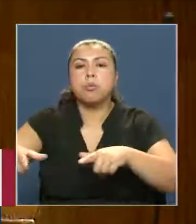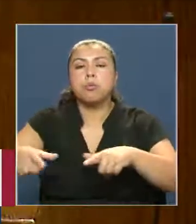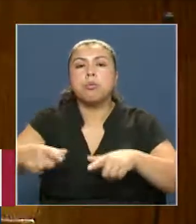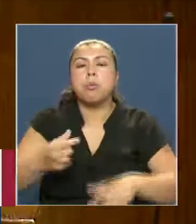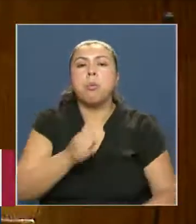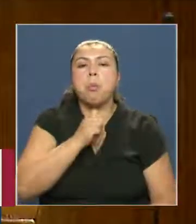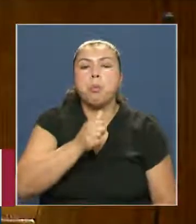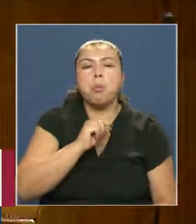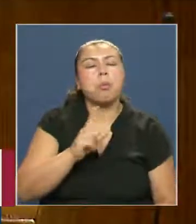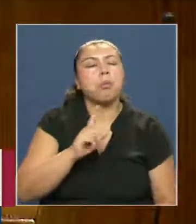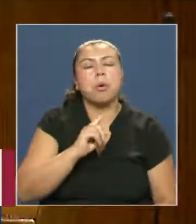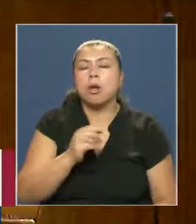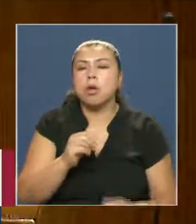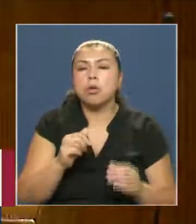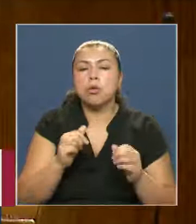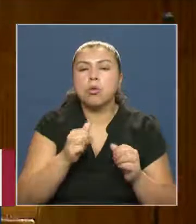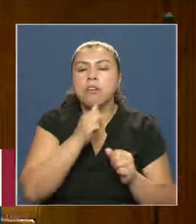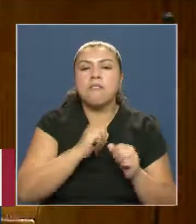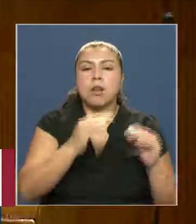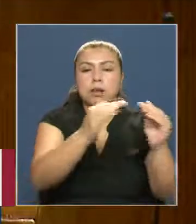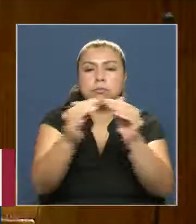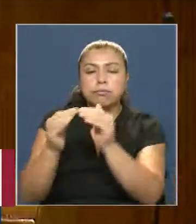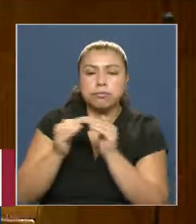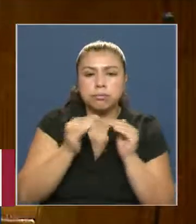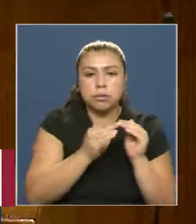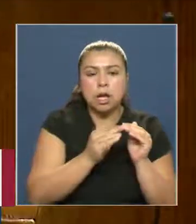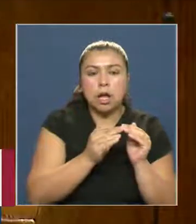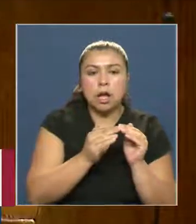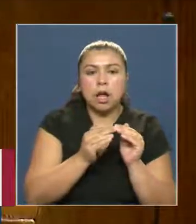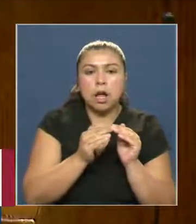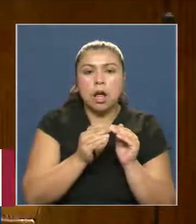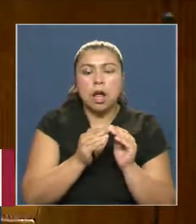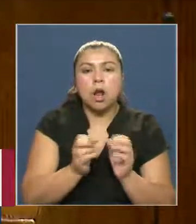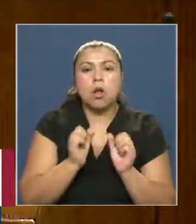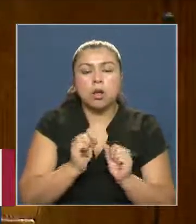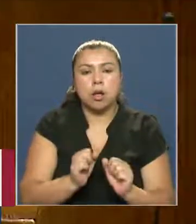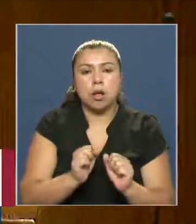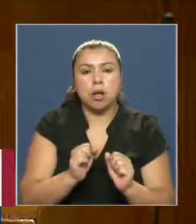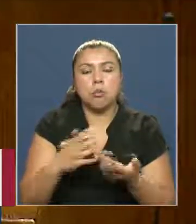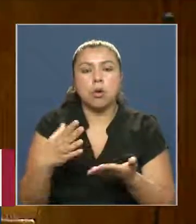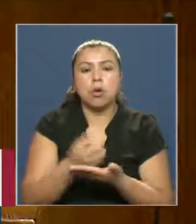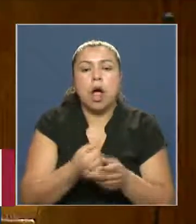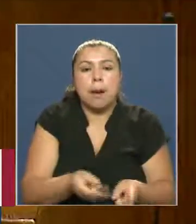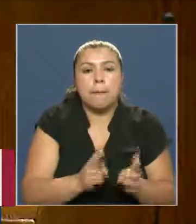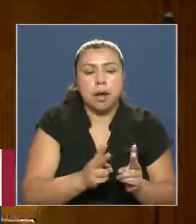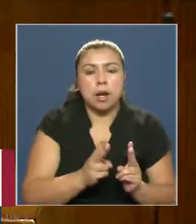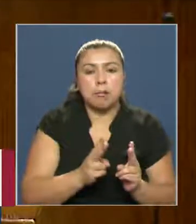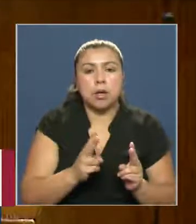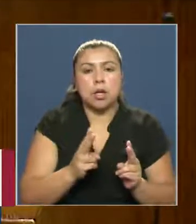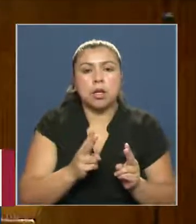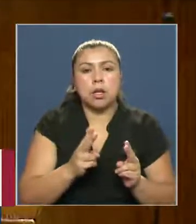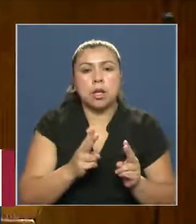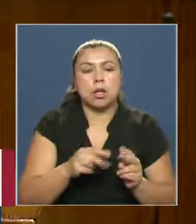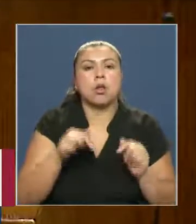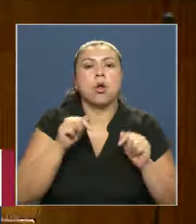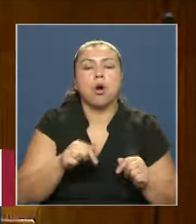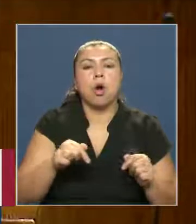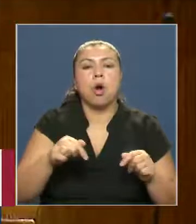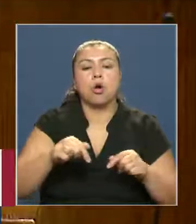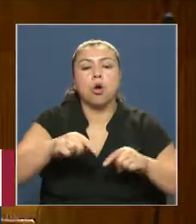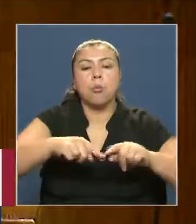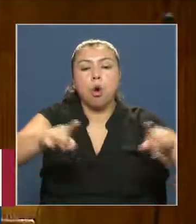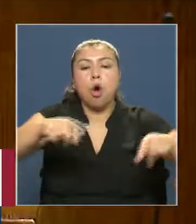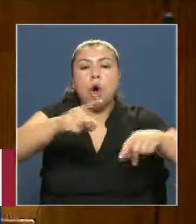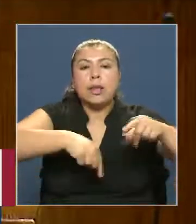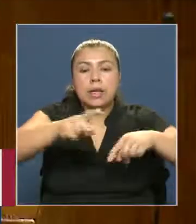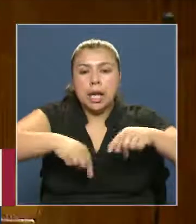cuentan con la totalidad de las obras de urbanización, lo que imposibilita obtener el permiso y recepción del loteo por las direcciones de